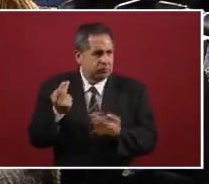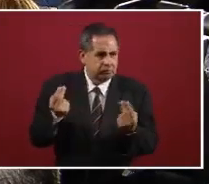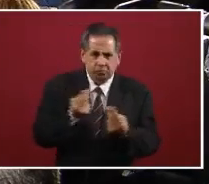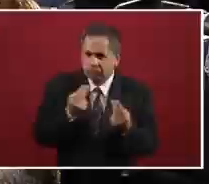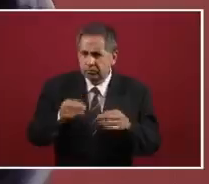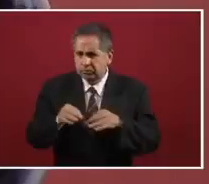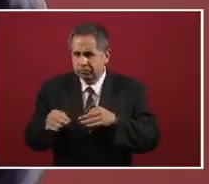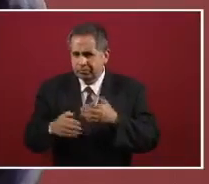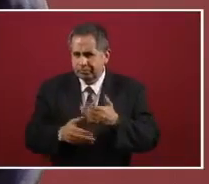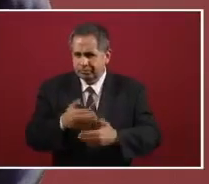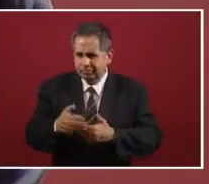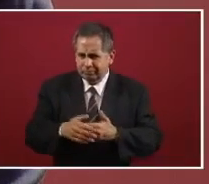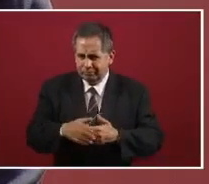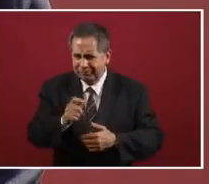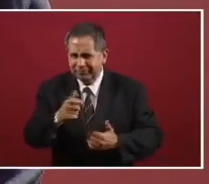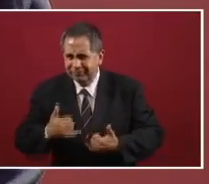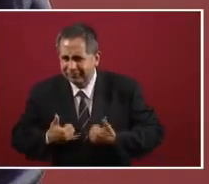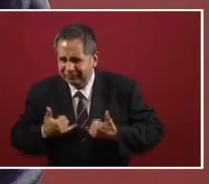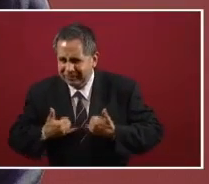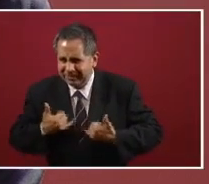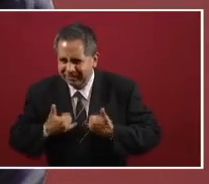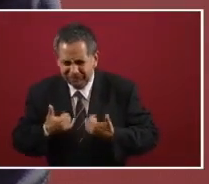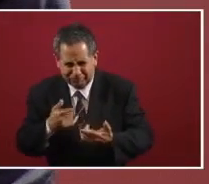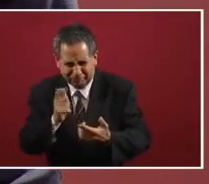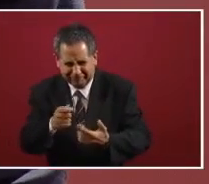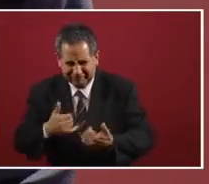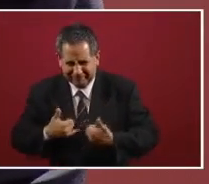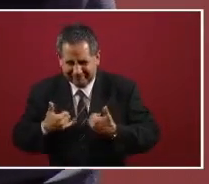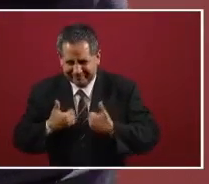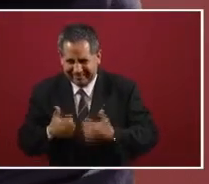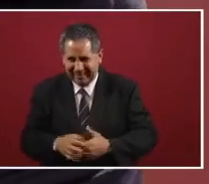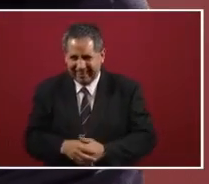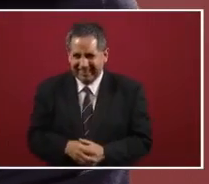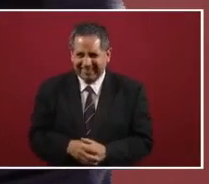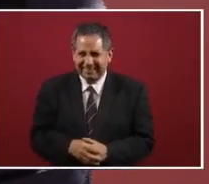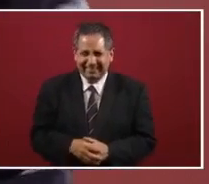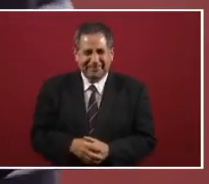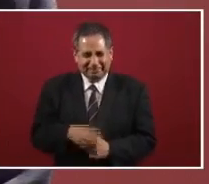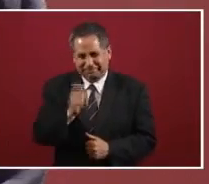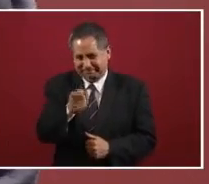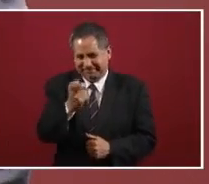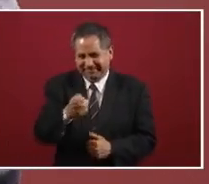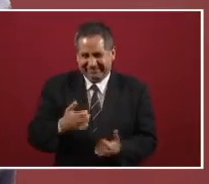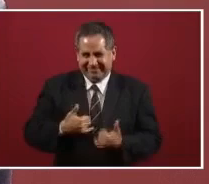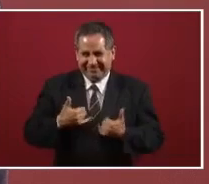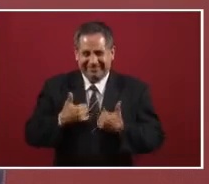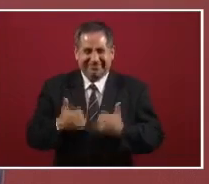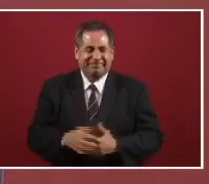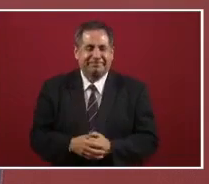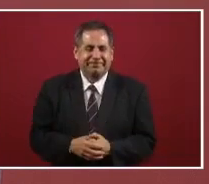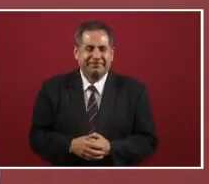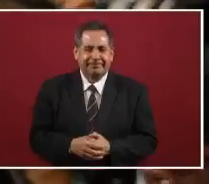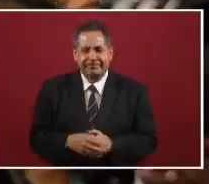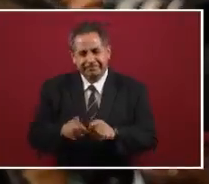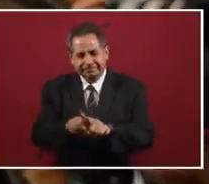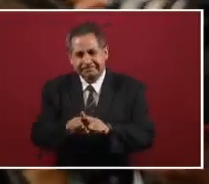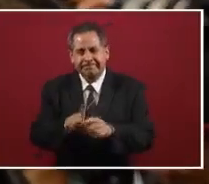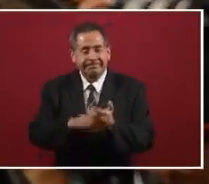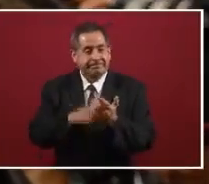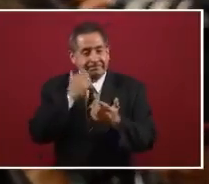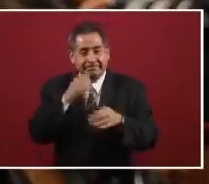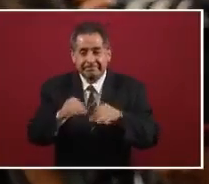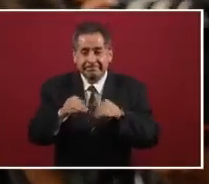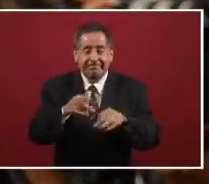trabajar, pero le cierra? Dices. ¿Perdón? Un agente joven. Jovencito, exactamente. Sí. Que tiene ganas de trabajar,